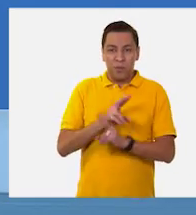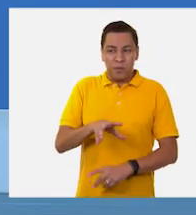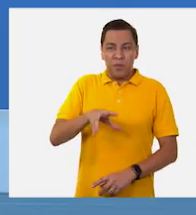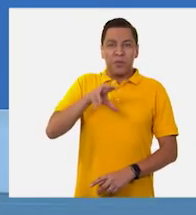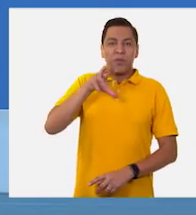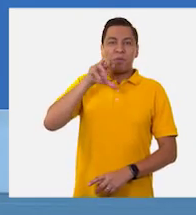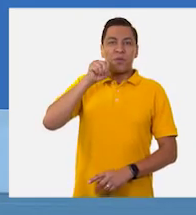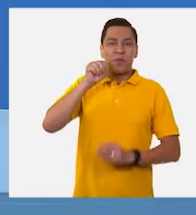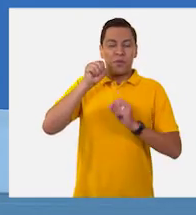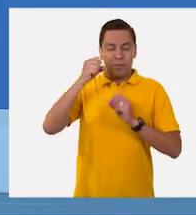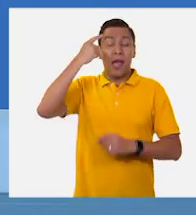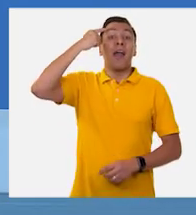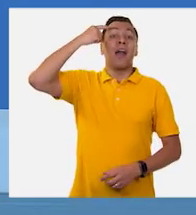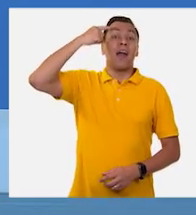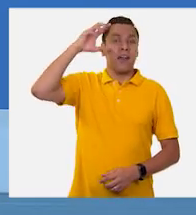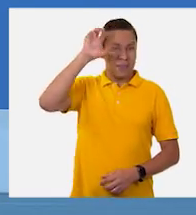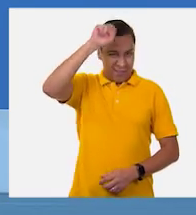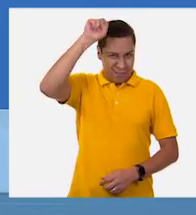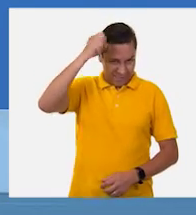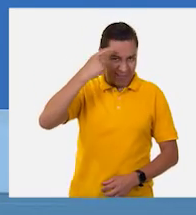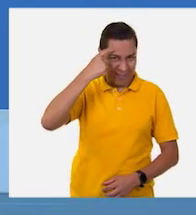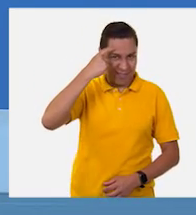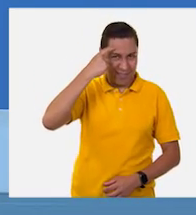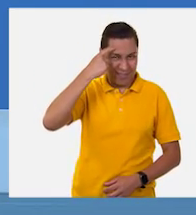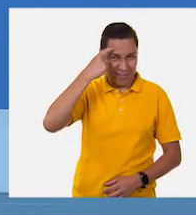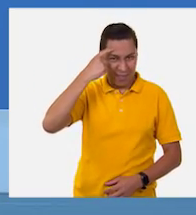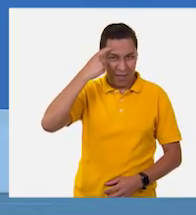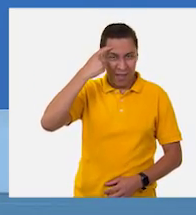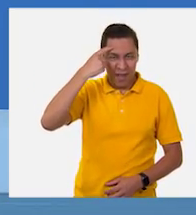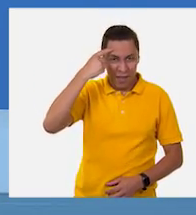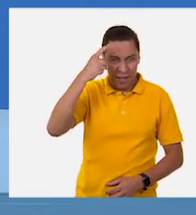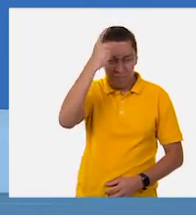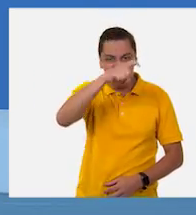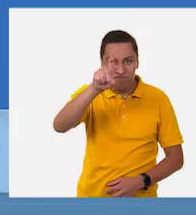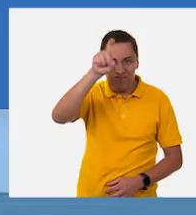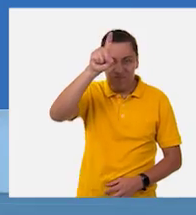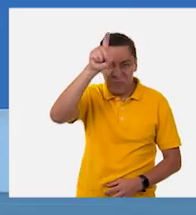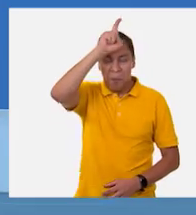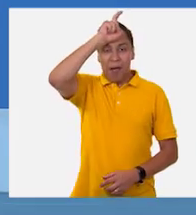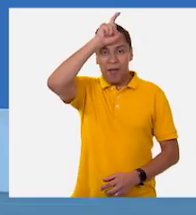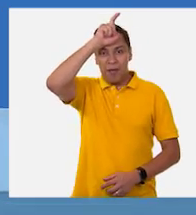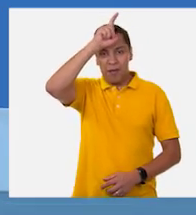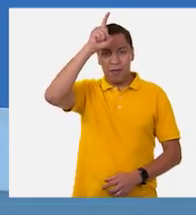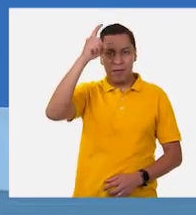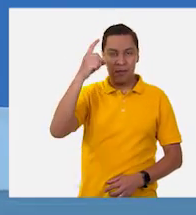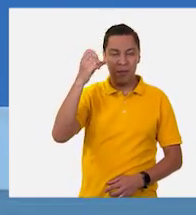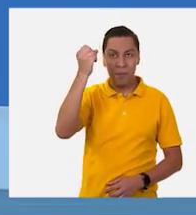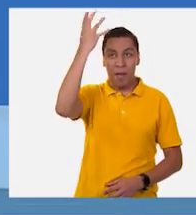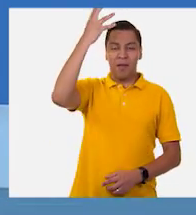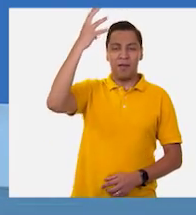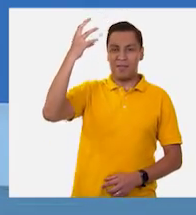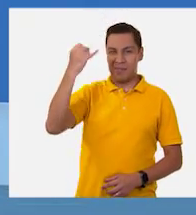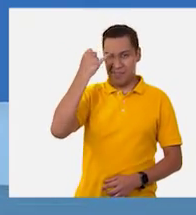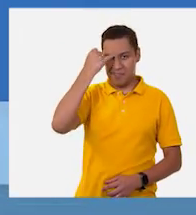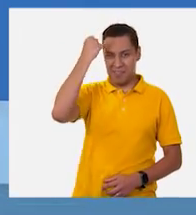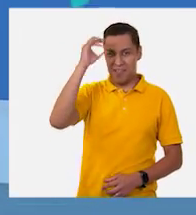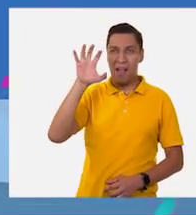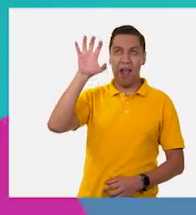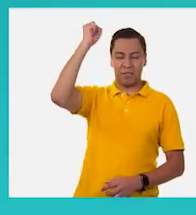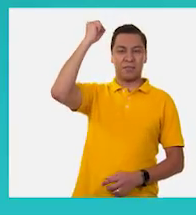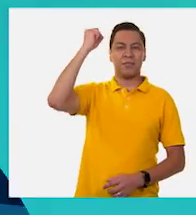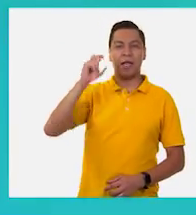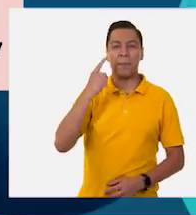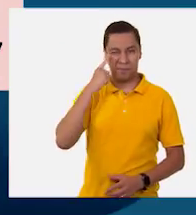¡Ah! Creo que ya me llegó. ¡Ya me llegó la iluminación! Y yo creo que quedaría así.